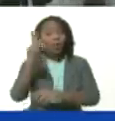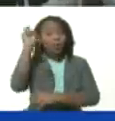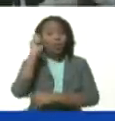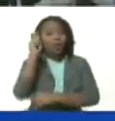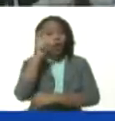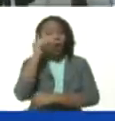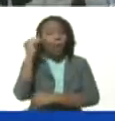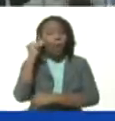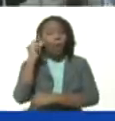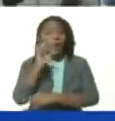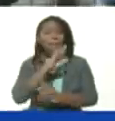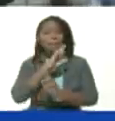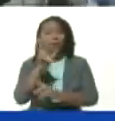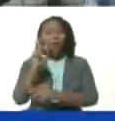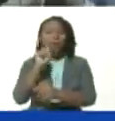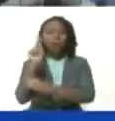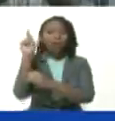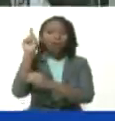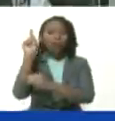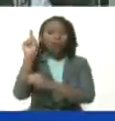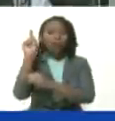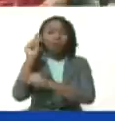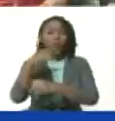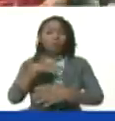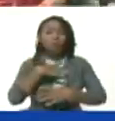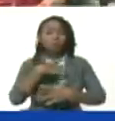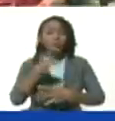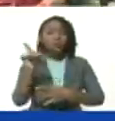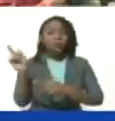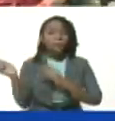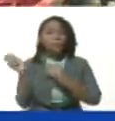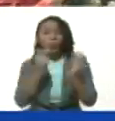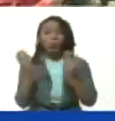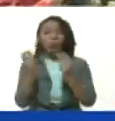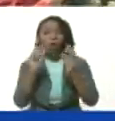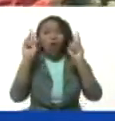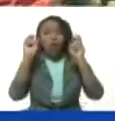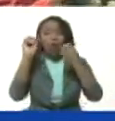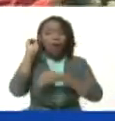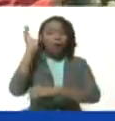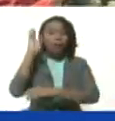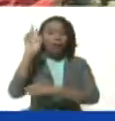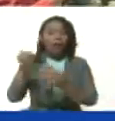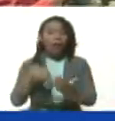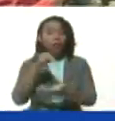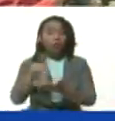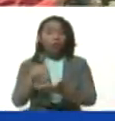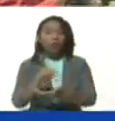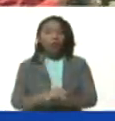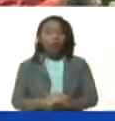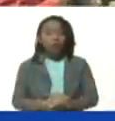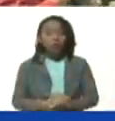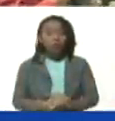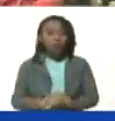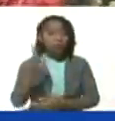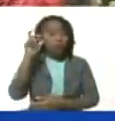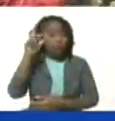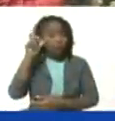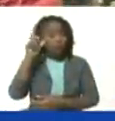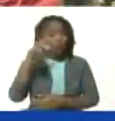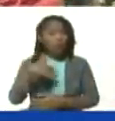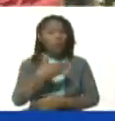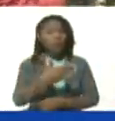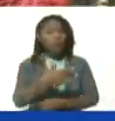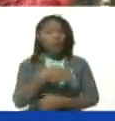Jesús Farías también. Interesante, esos debates de la nueva Asamblea Nacional. Y escuché cuando